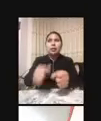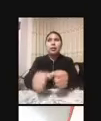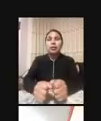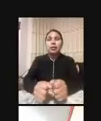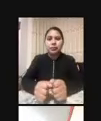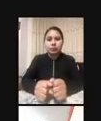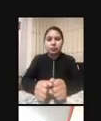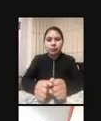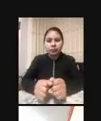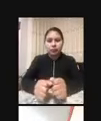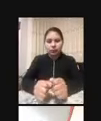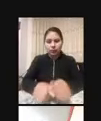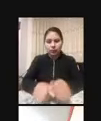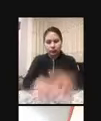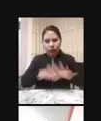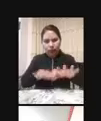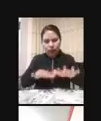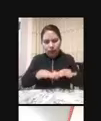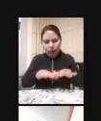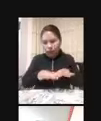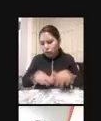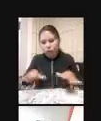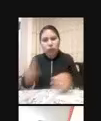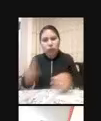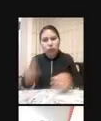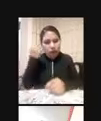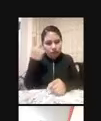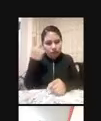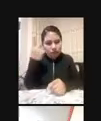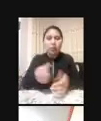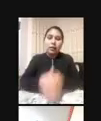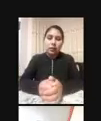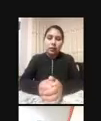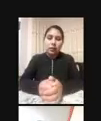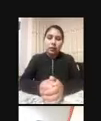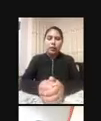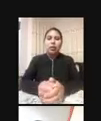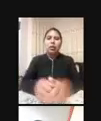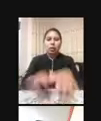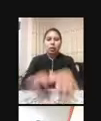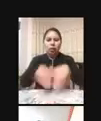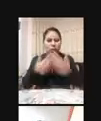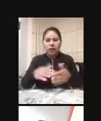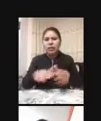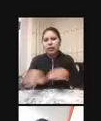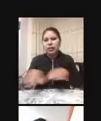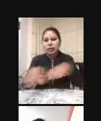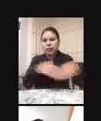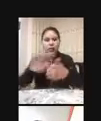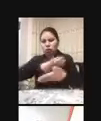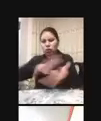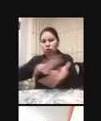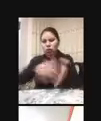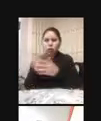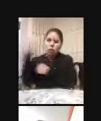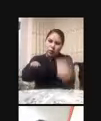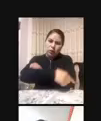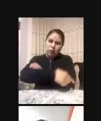niño comprenda cuáles son las rutinas que debe seguir el día a día. Siguiente, por favor. Ahora les vamos a mostrar un poquito de